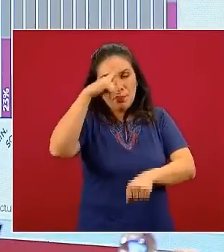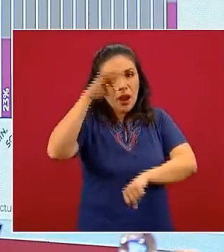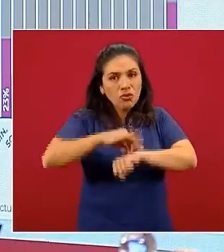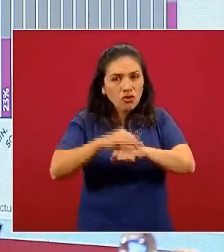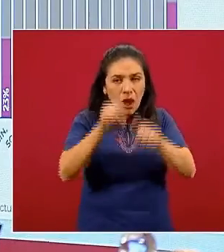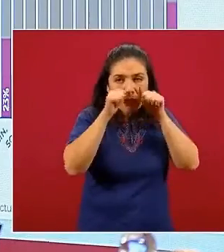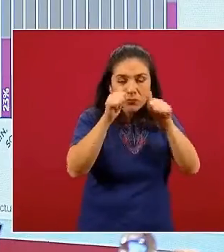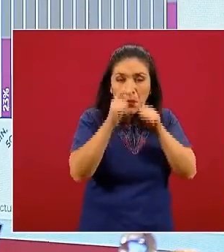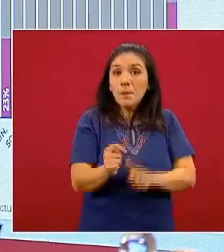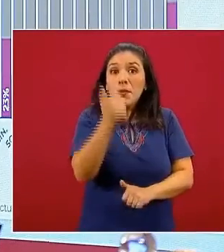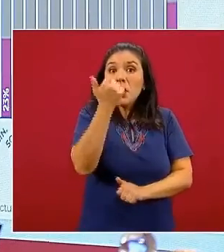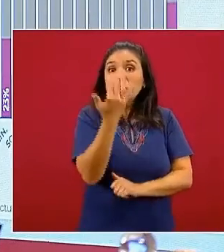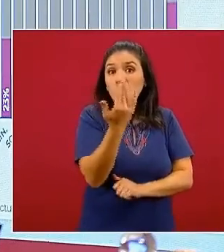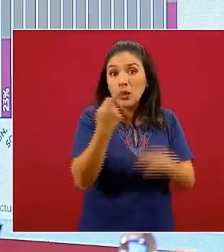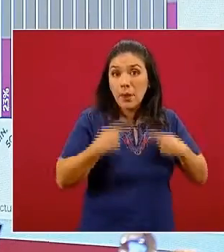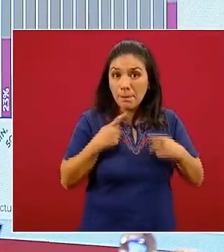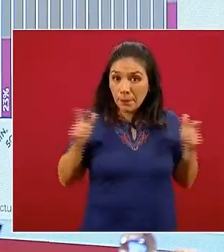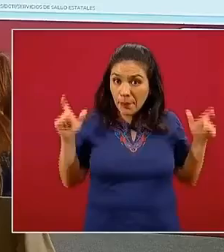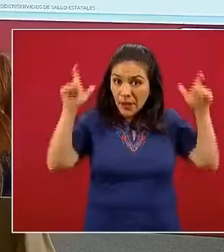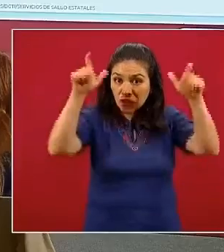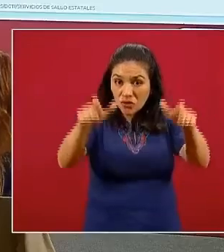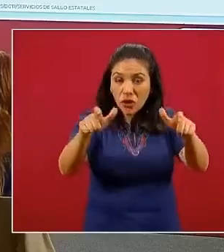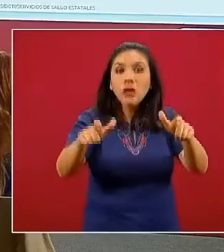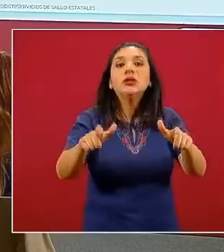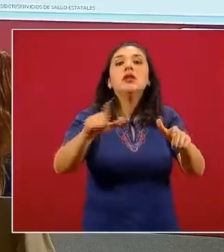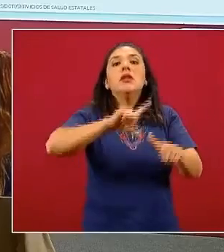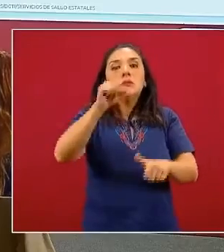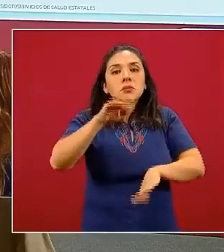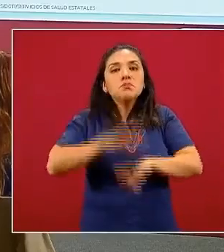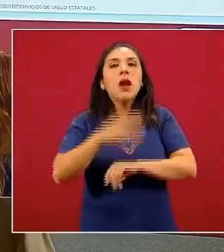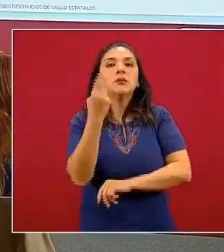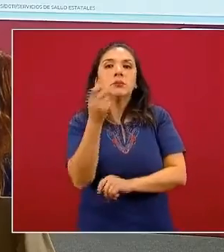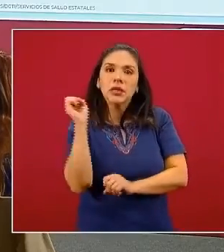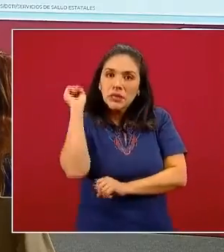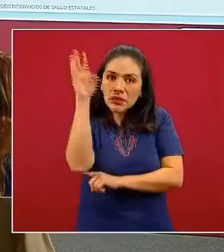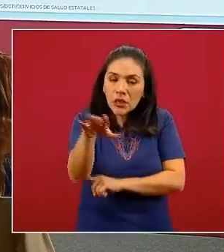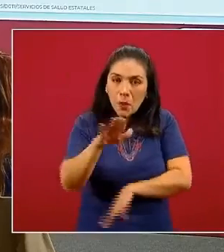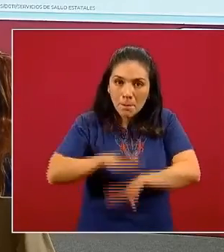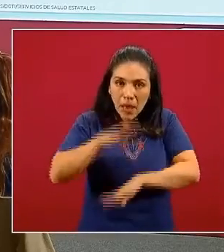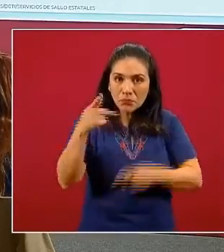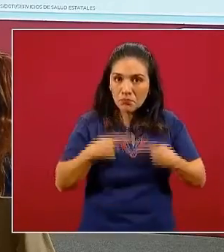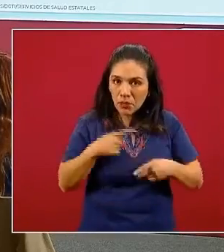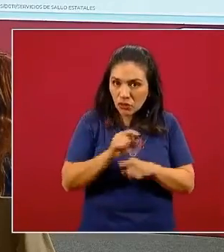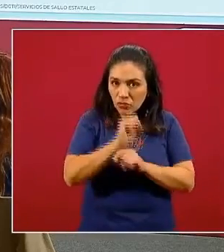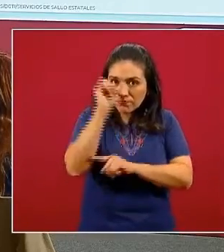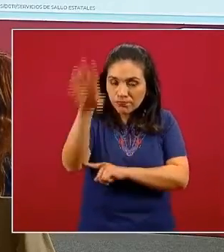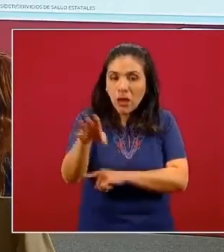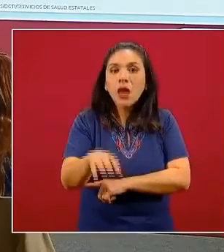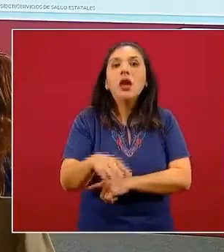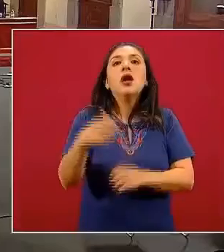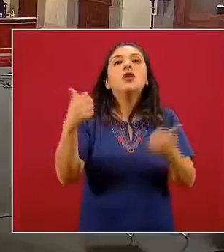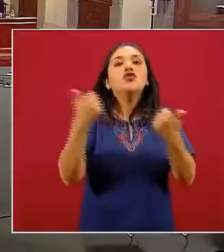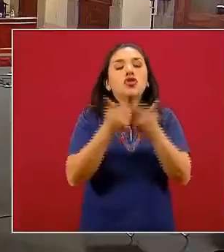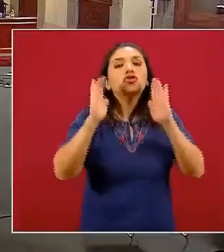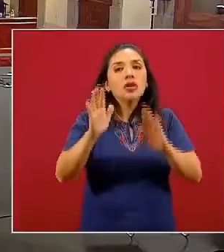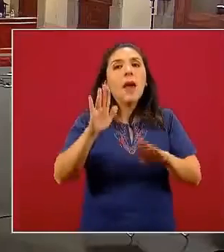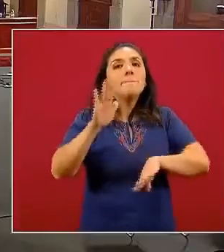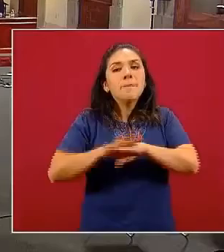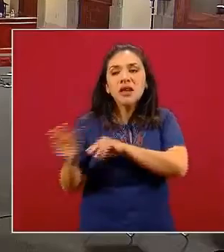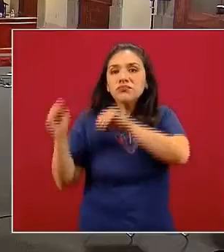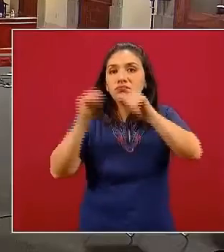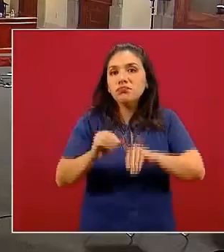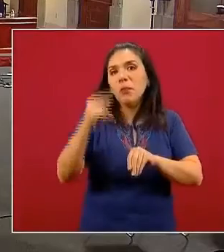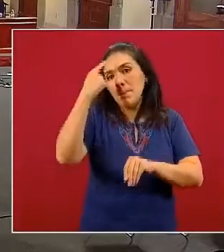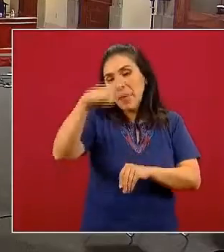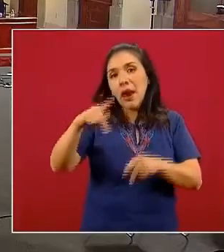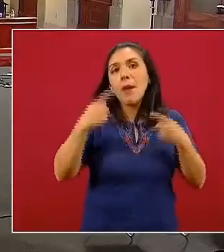inicialmente 50 miembros del personal médico, otros 25 adicionales estarán siendo designados. Se ha contratado con recursos